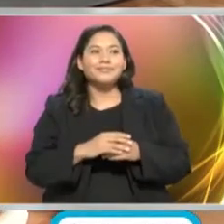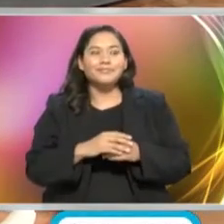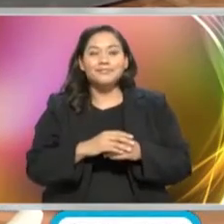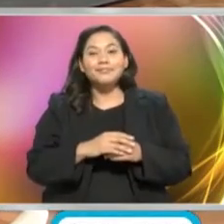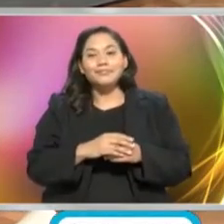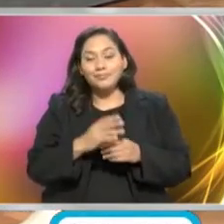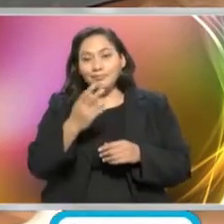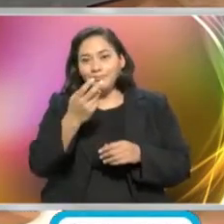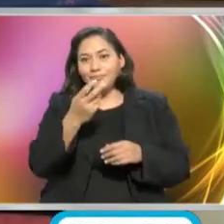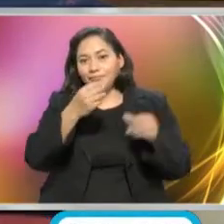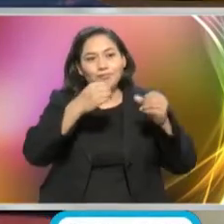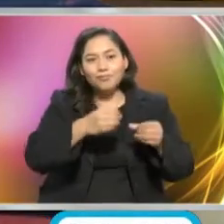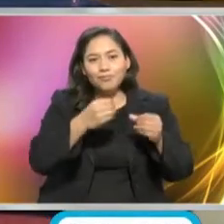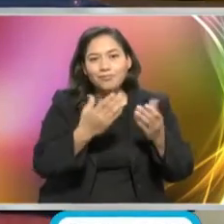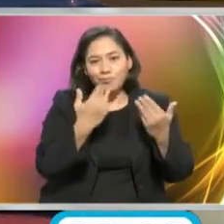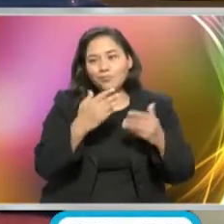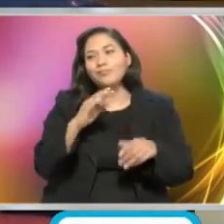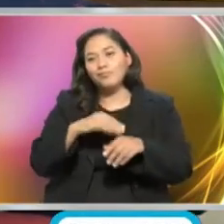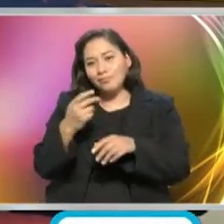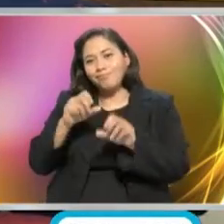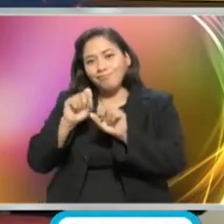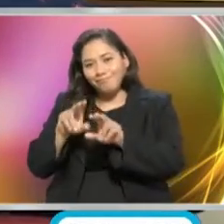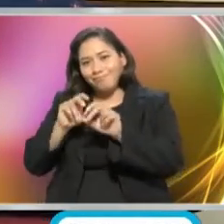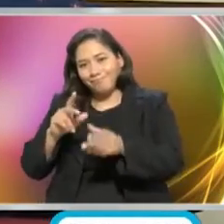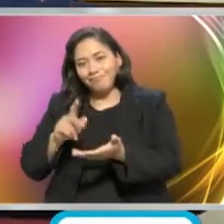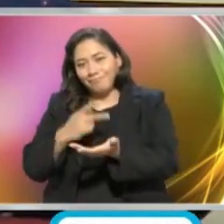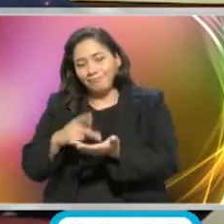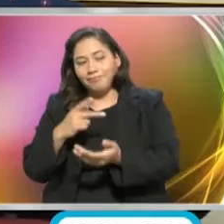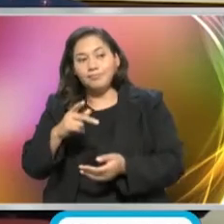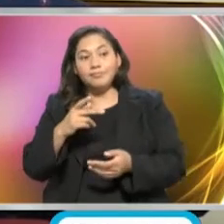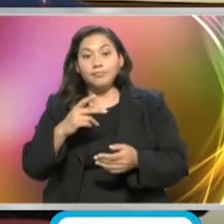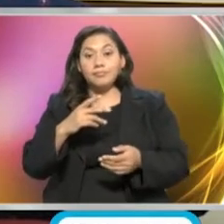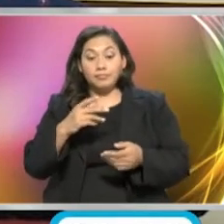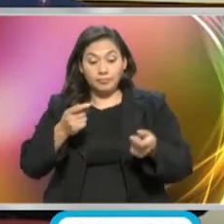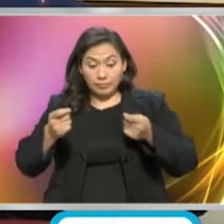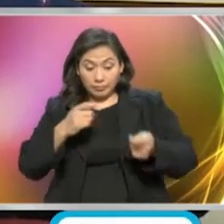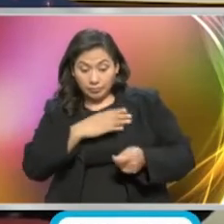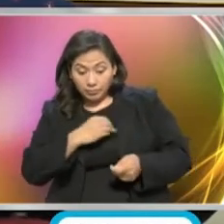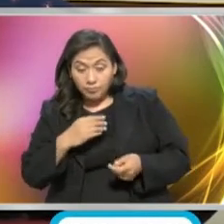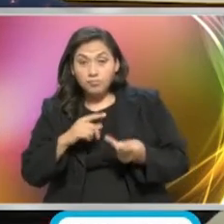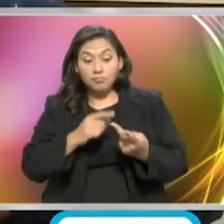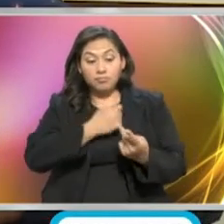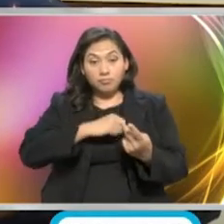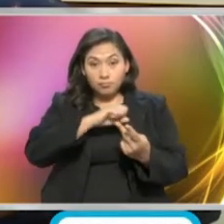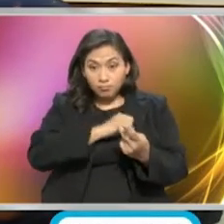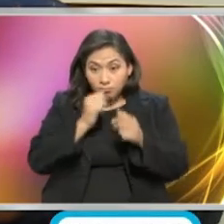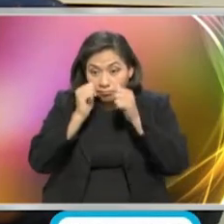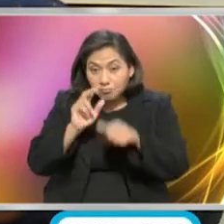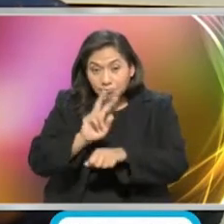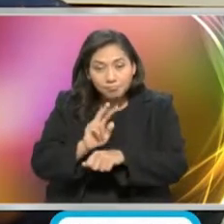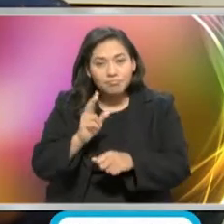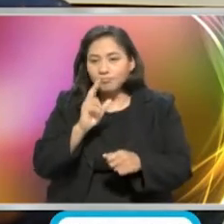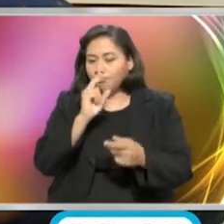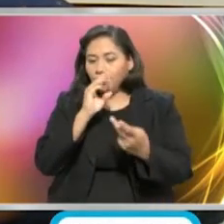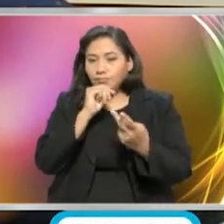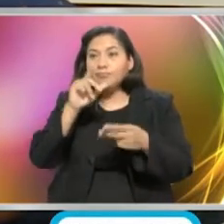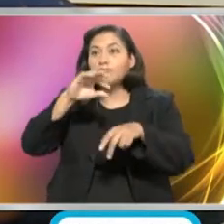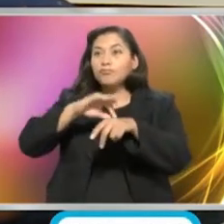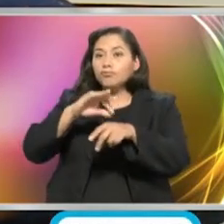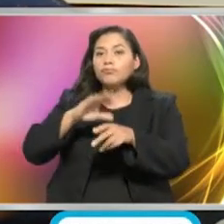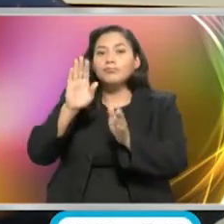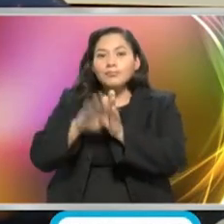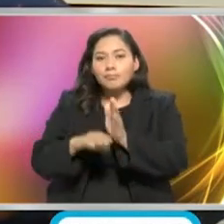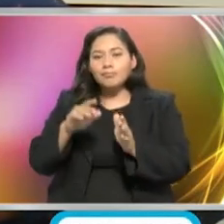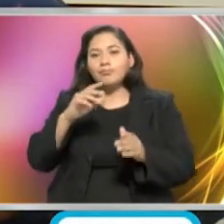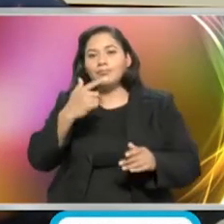Entonces, pues sí, no, te digo, no había opciones ni de control natal ni de salud ir al ginecólogo